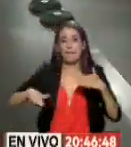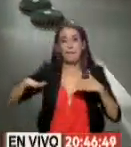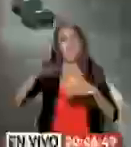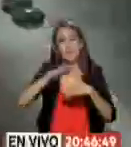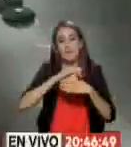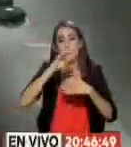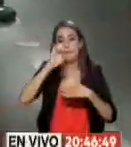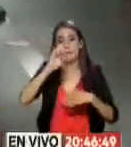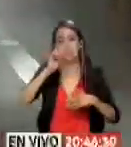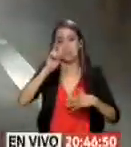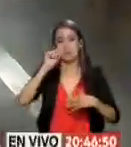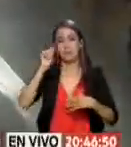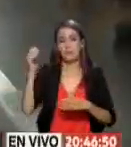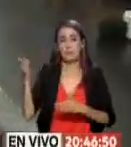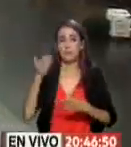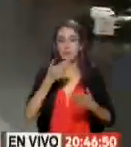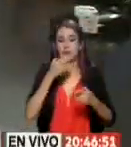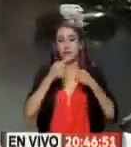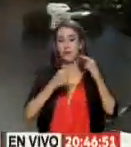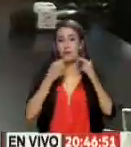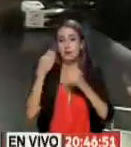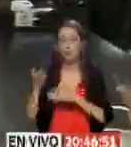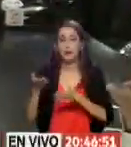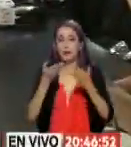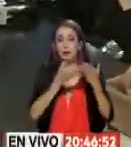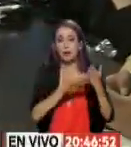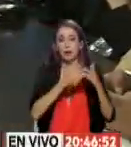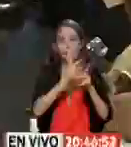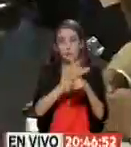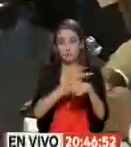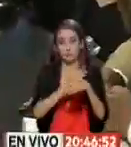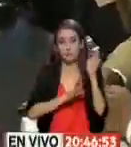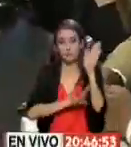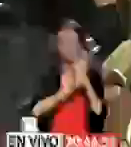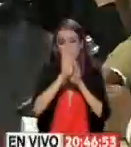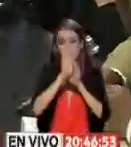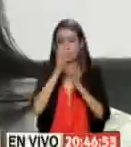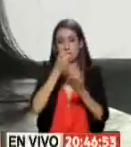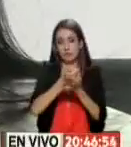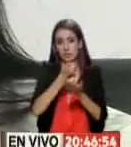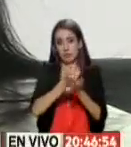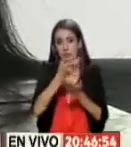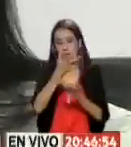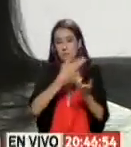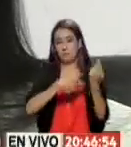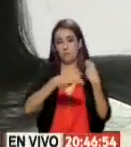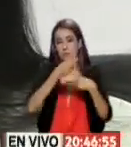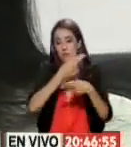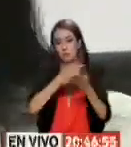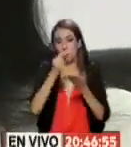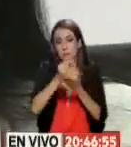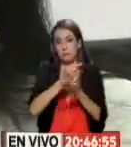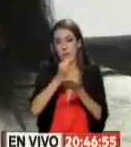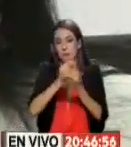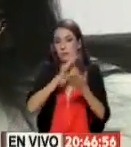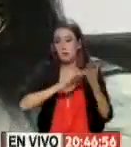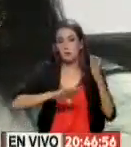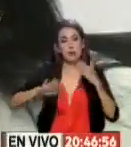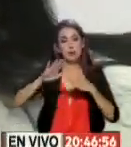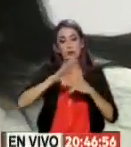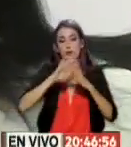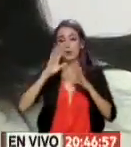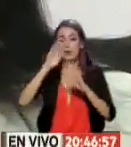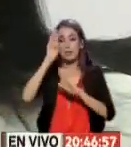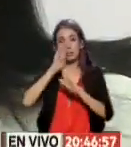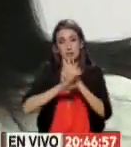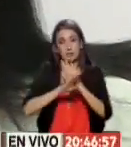García Fabre, están orientados a reactivar la producción y el poder de compra. La gerenta anunció la aprobación de una